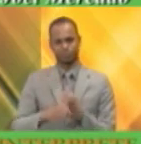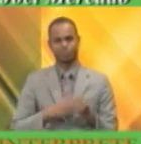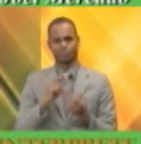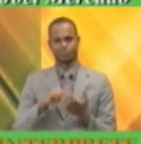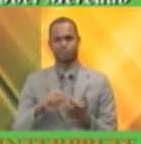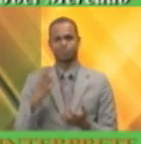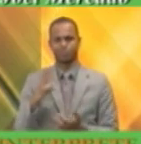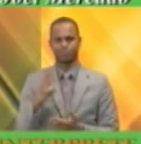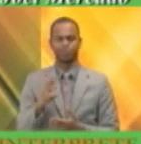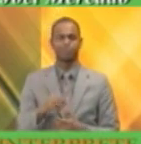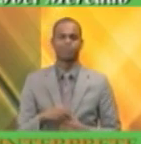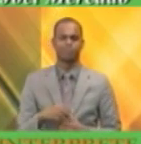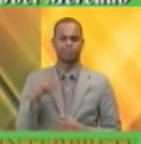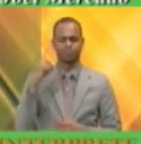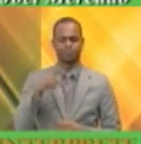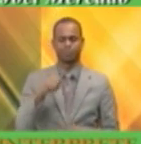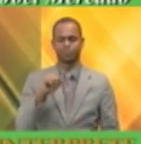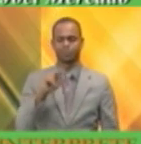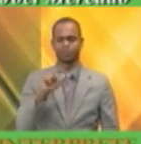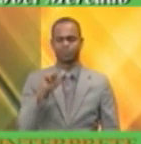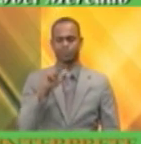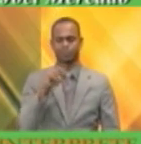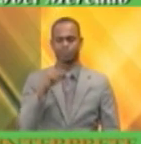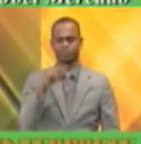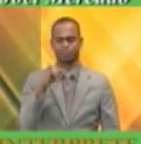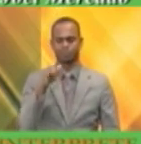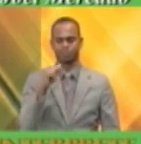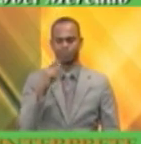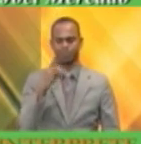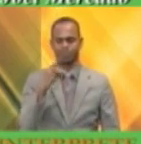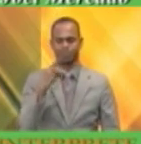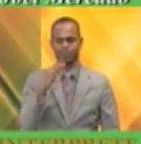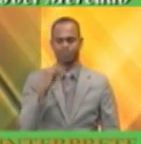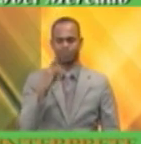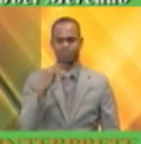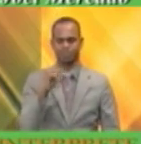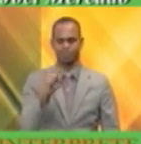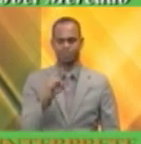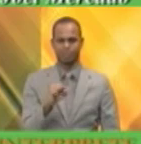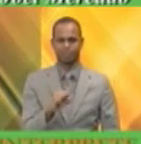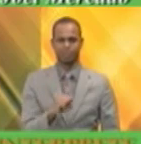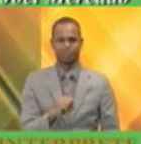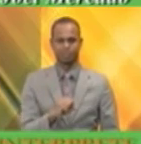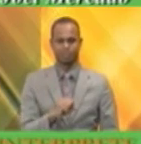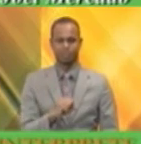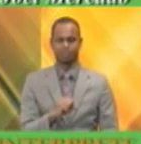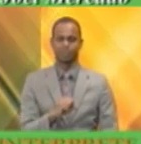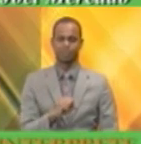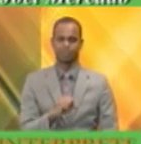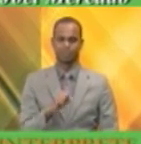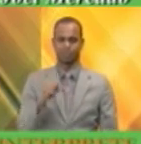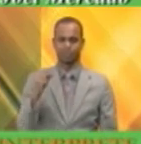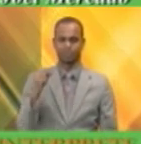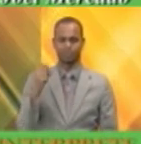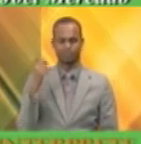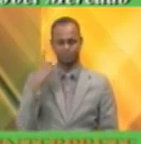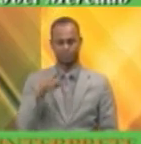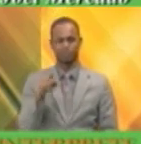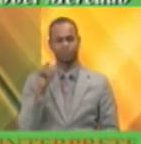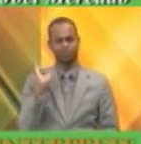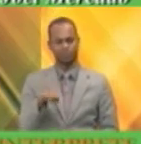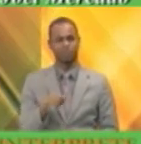las Paralimpiadas serían, ¿no? Paralímpicas. Sí, las Paralímpicas, las Paralimpiadas